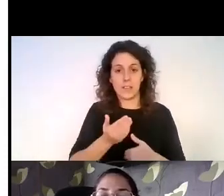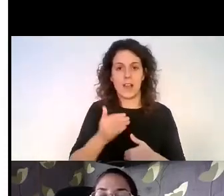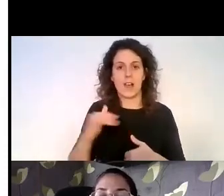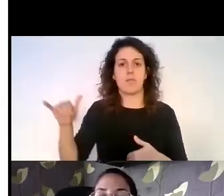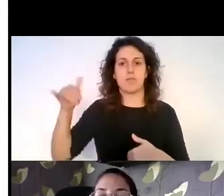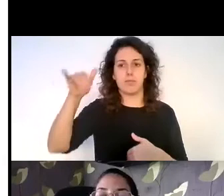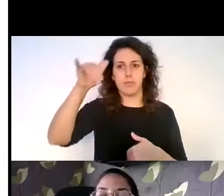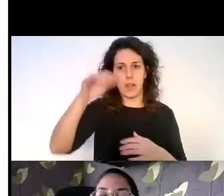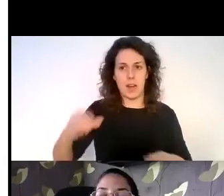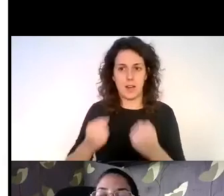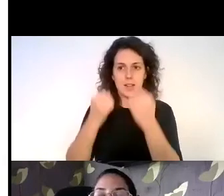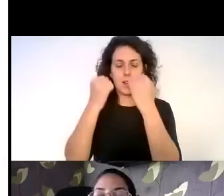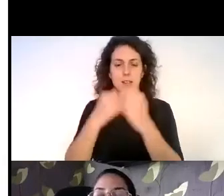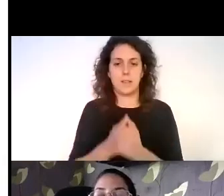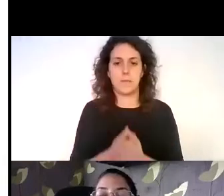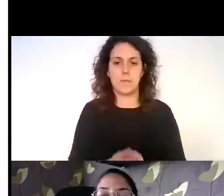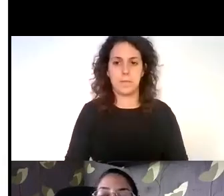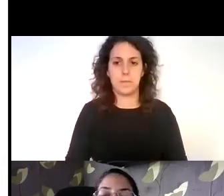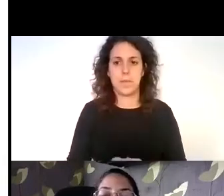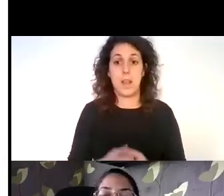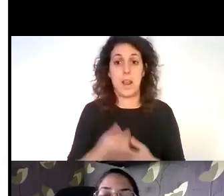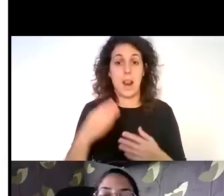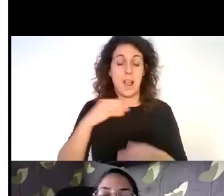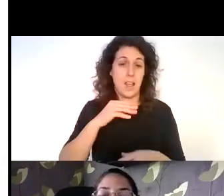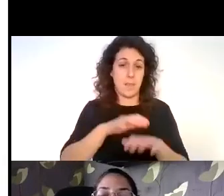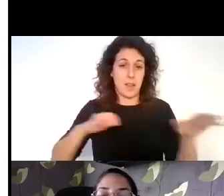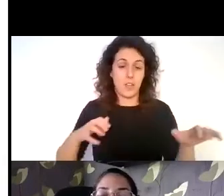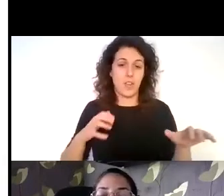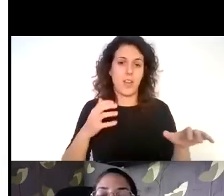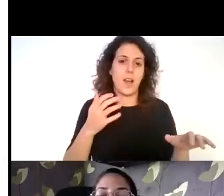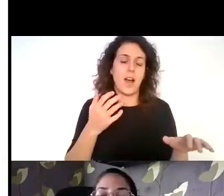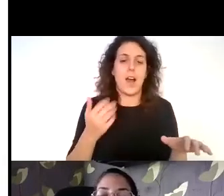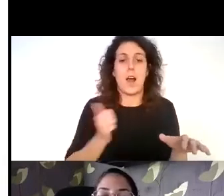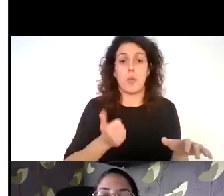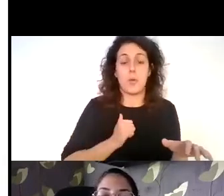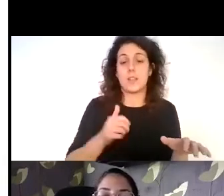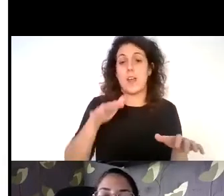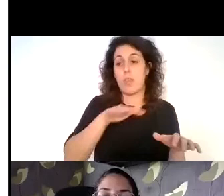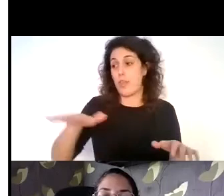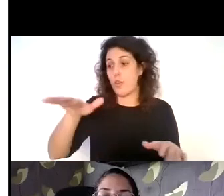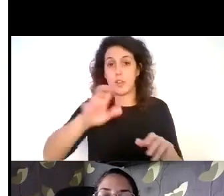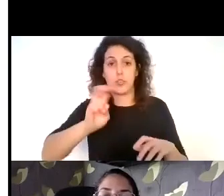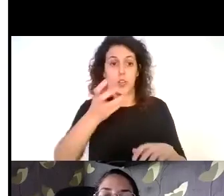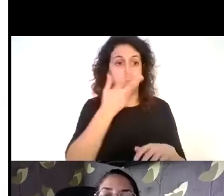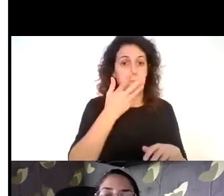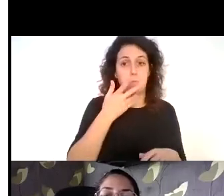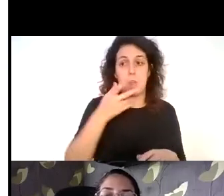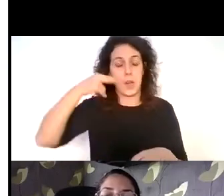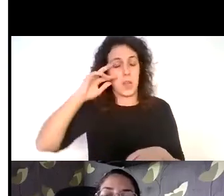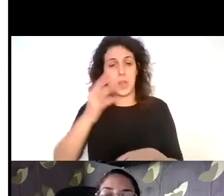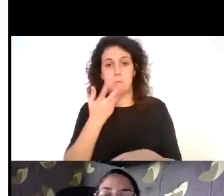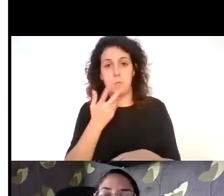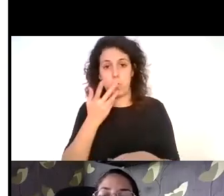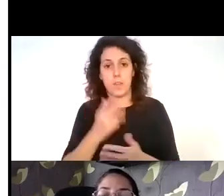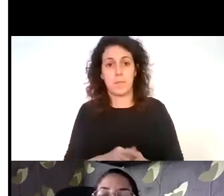es Boquete. Muchos aprovechan para conocer otras comunidades de Chiriquí o realizar otras experiencias. En esta